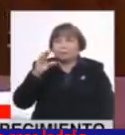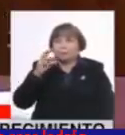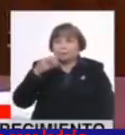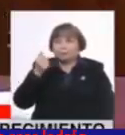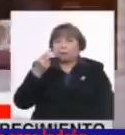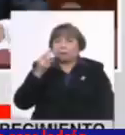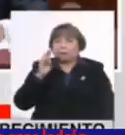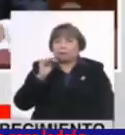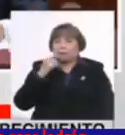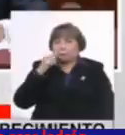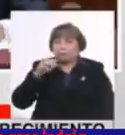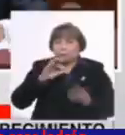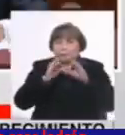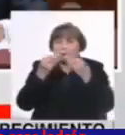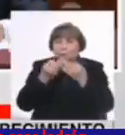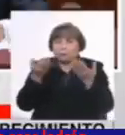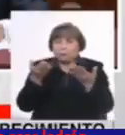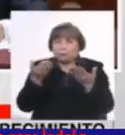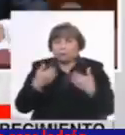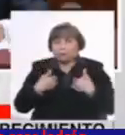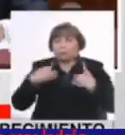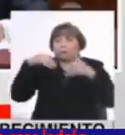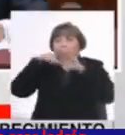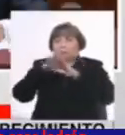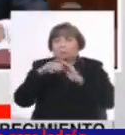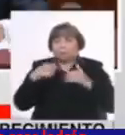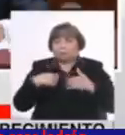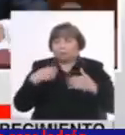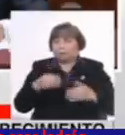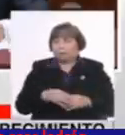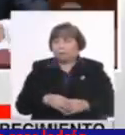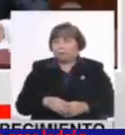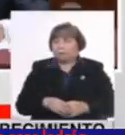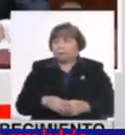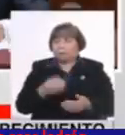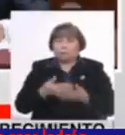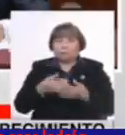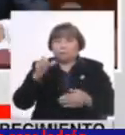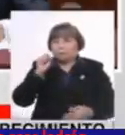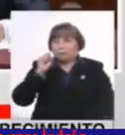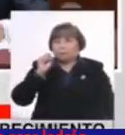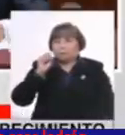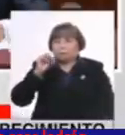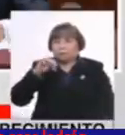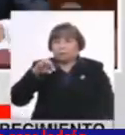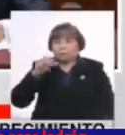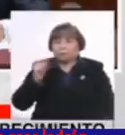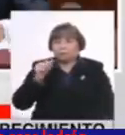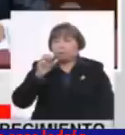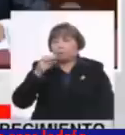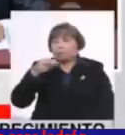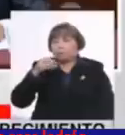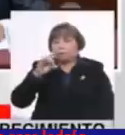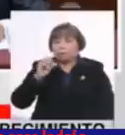los familiares. Uh-huh. En ese caso yo ingresaba por ahí, yo soy familiar. Y Desamparados entran Hugo Espino y